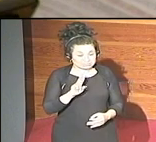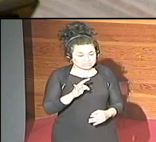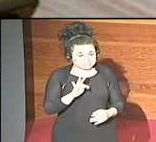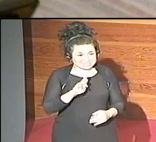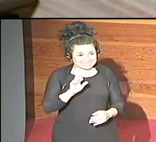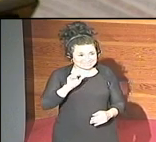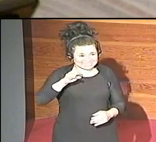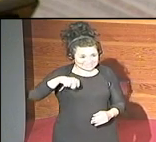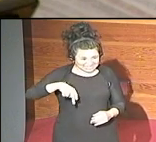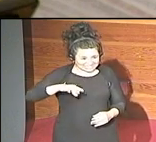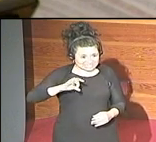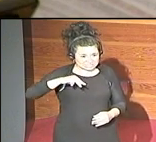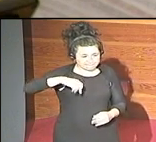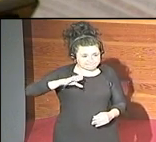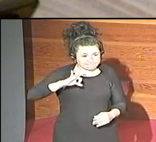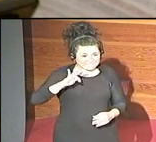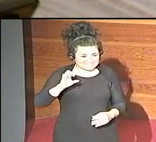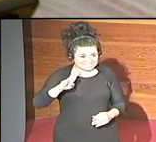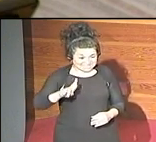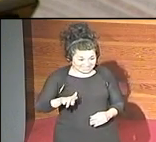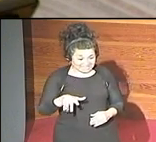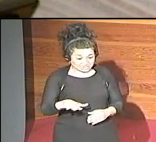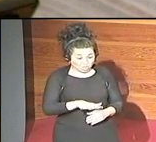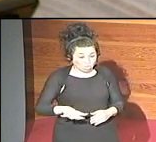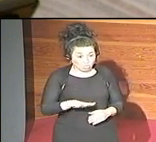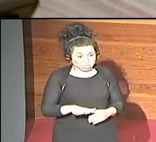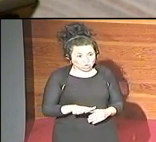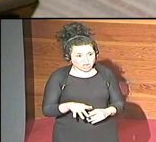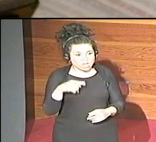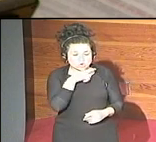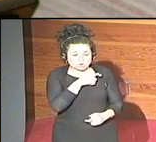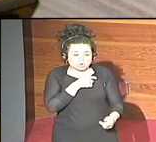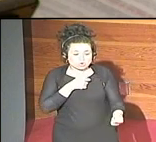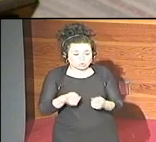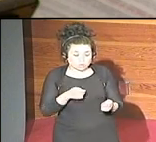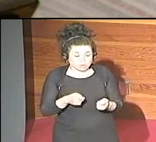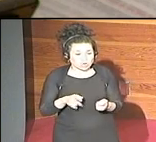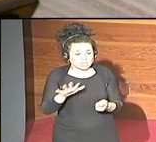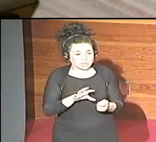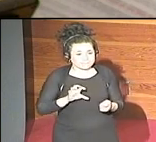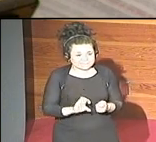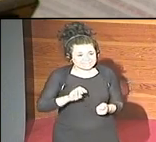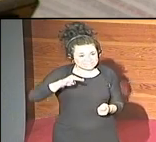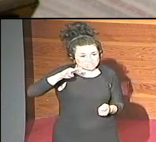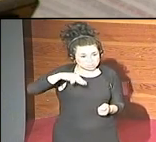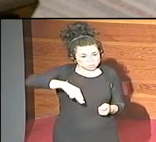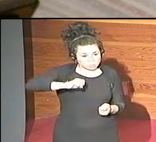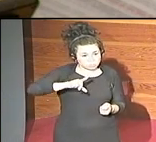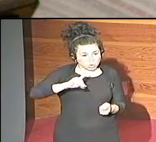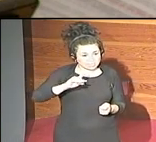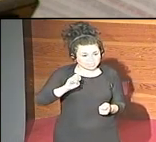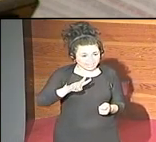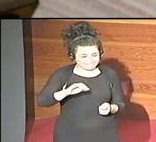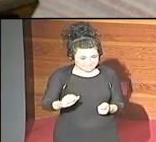sigue controlada por los rusos en Moldova. Esto es una posibilidad. En